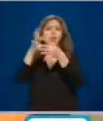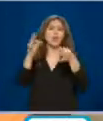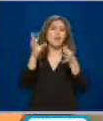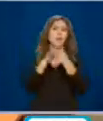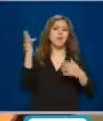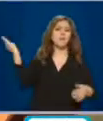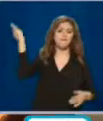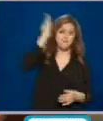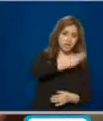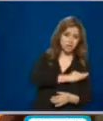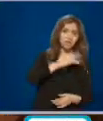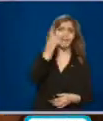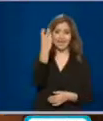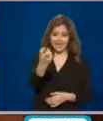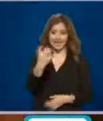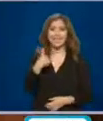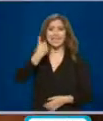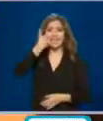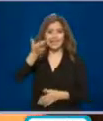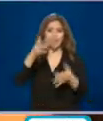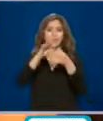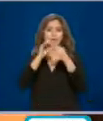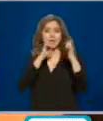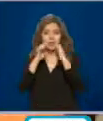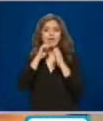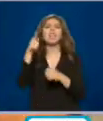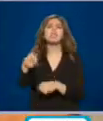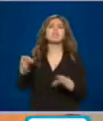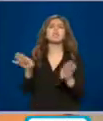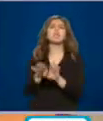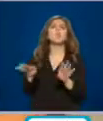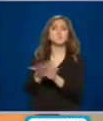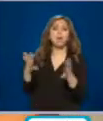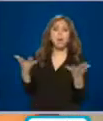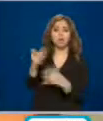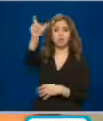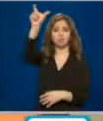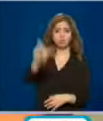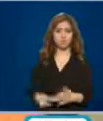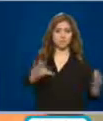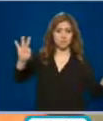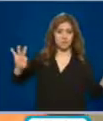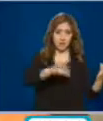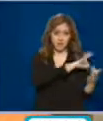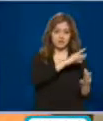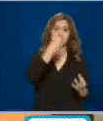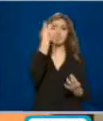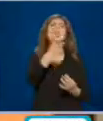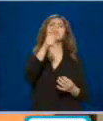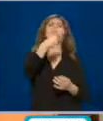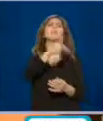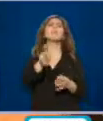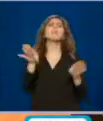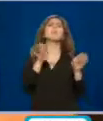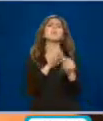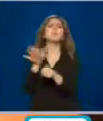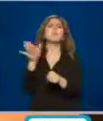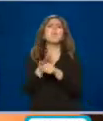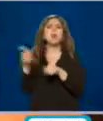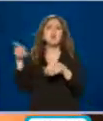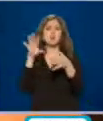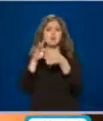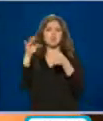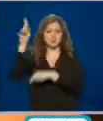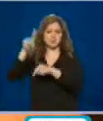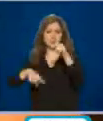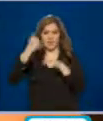Échele, maestro, échele, eso es lo que me gusta. del origen, de la imagen del mariachi, ¿no? Sí. Es un A ver, ¿cuáles son esos, derrumbar esos